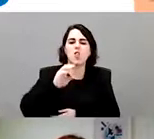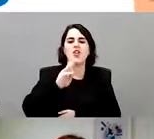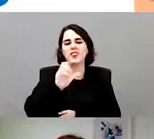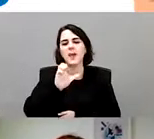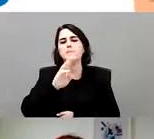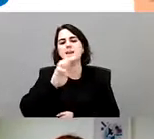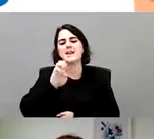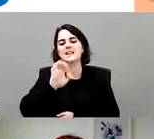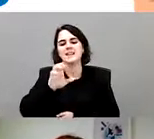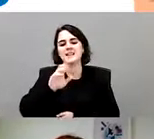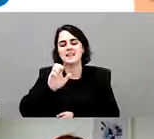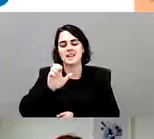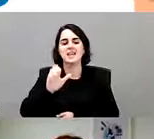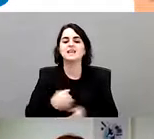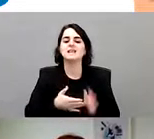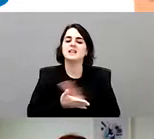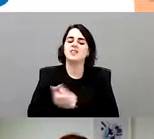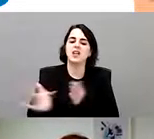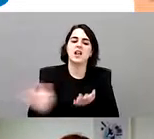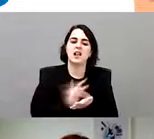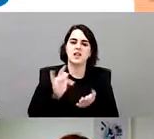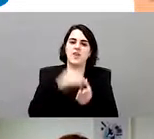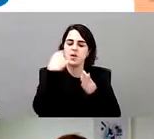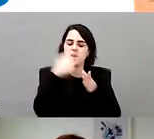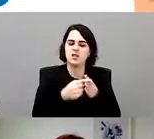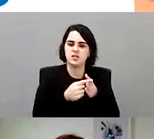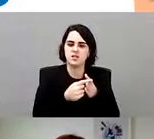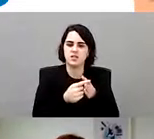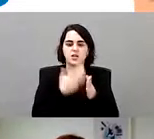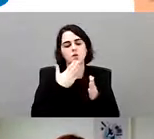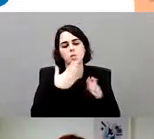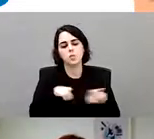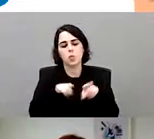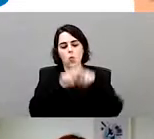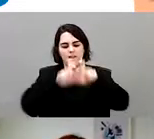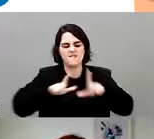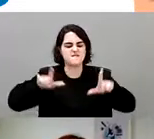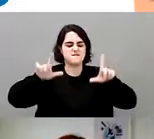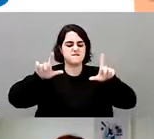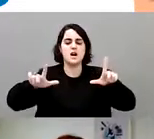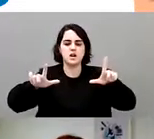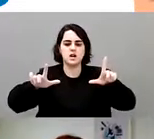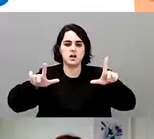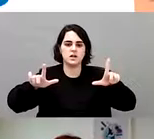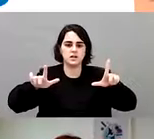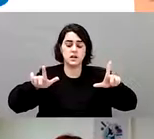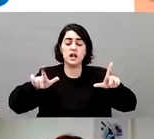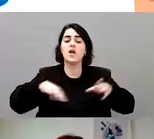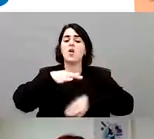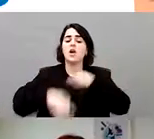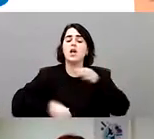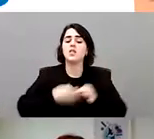y era un libro que eran pictogramas del tamaño de diapositivas que estaban